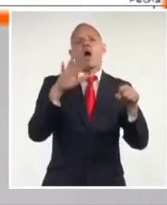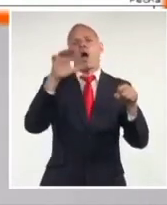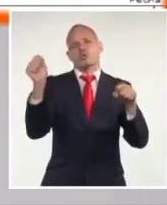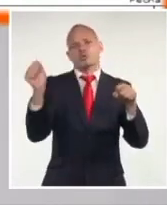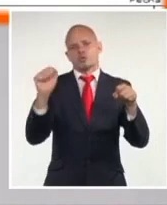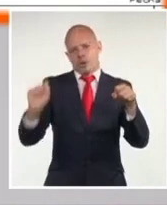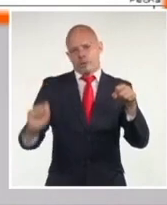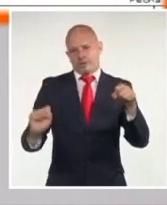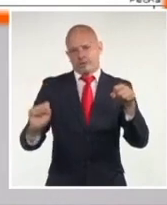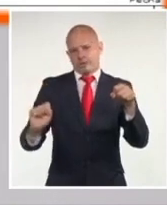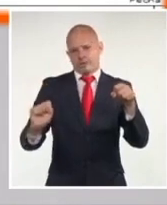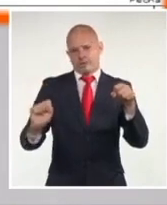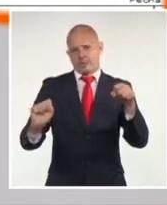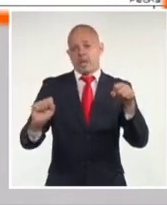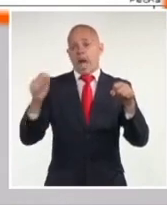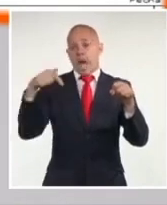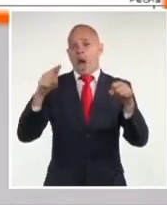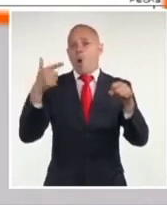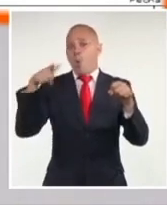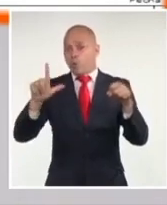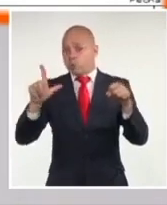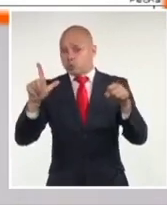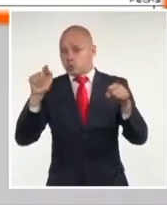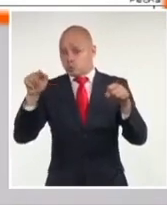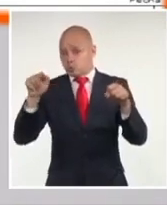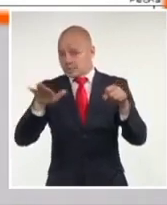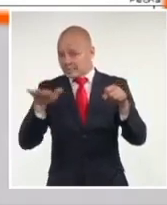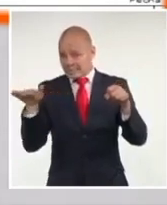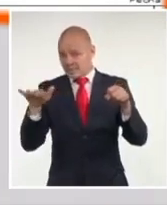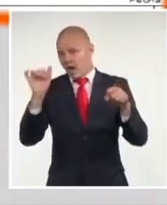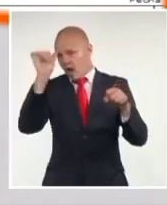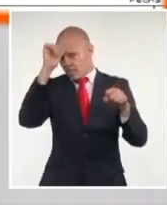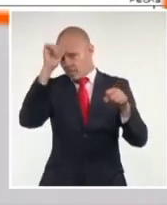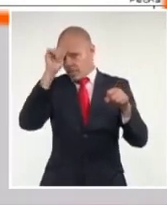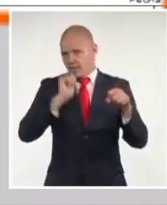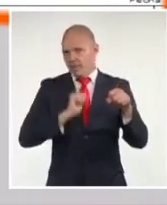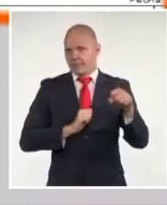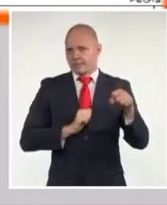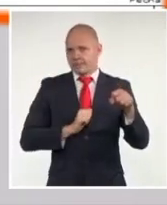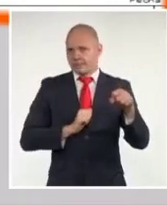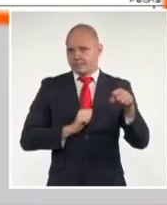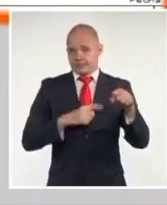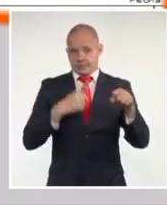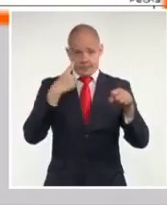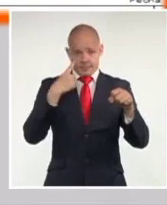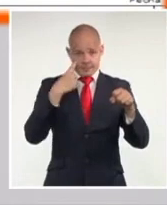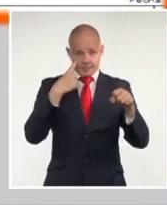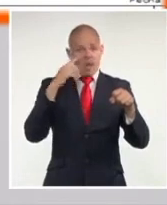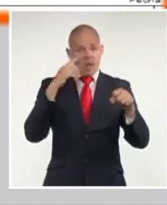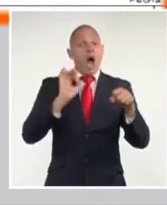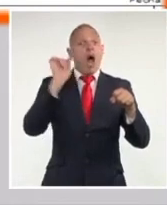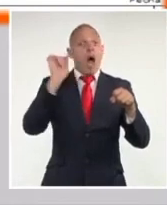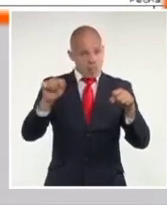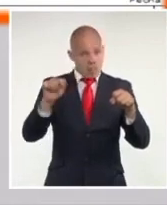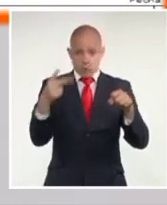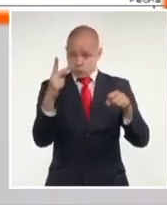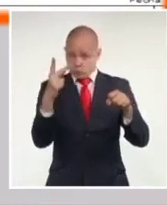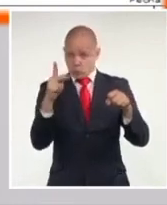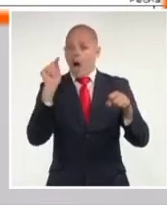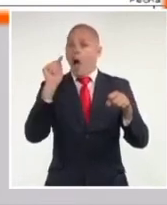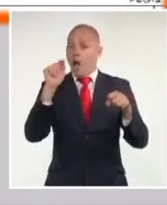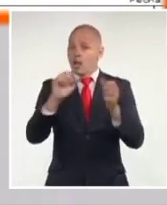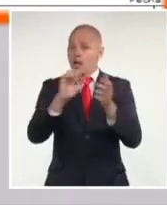el 83% ya es delta. Todavía beta está en un 10%, pero se